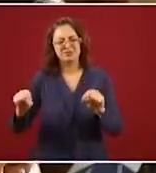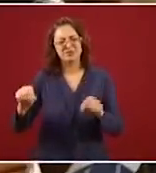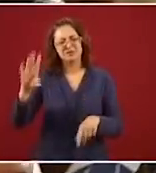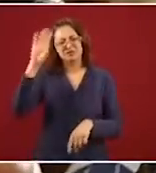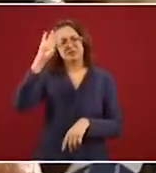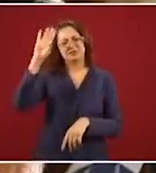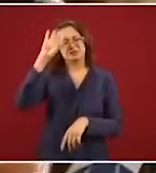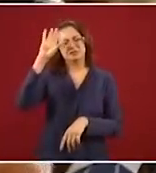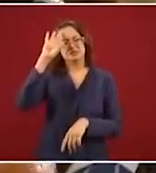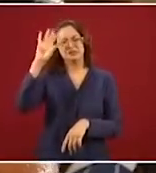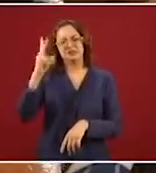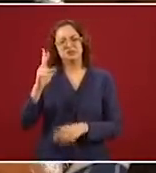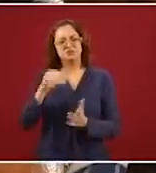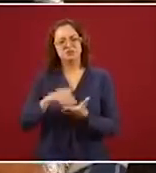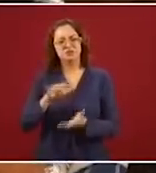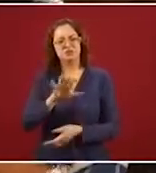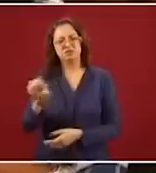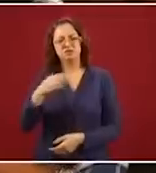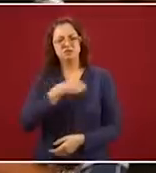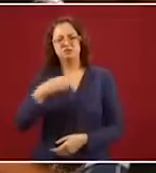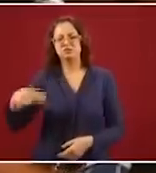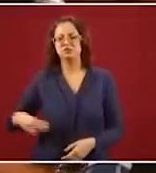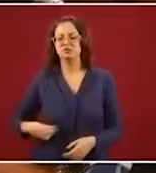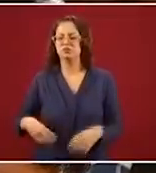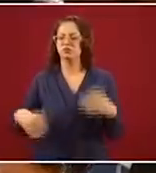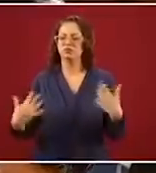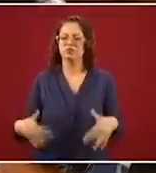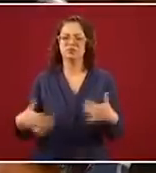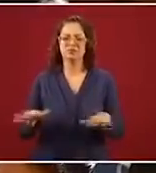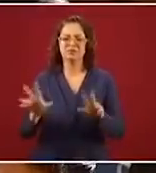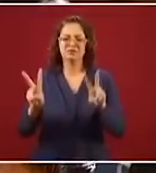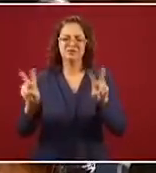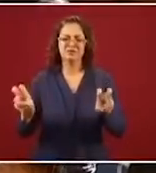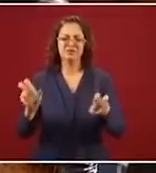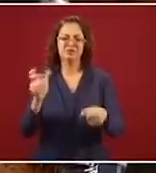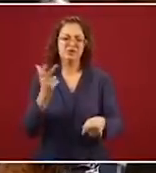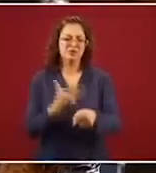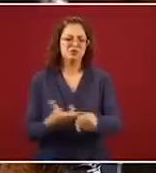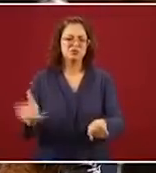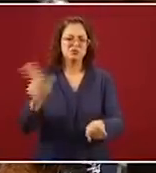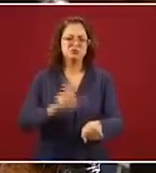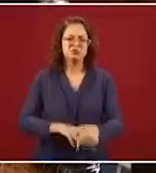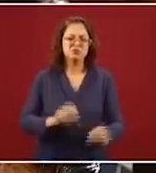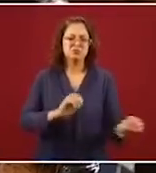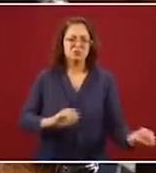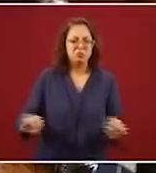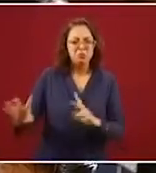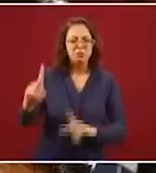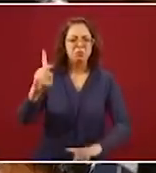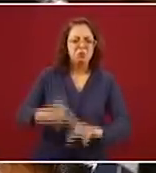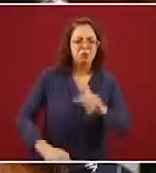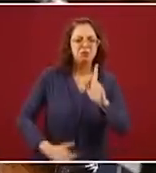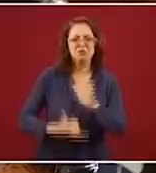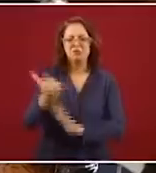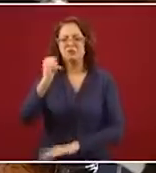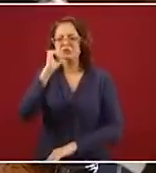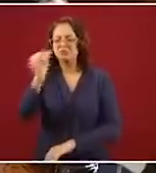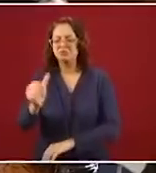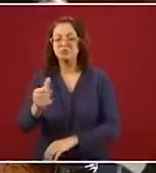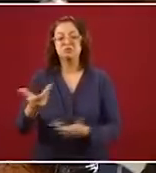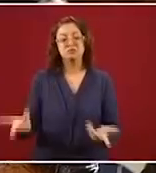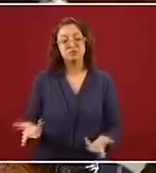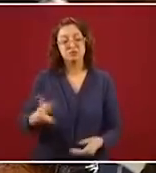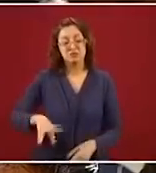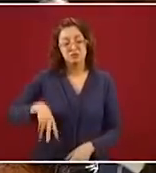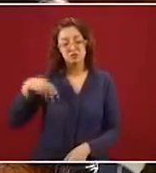en materia de los hospitales que se abandonaron o que no se construyeron. Va a ser, tener que ser un esfuerzo